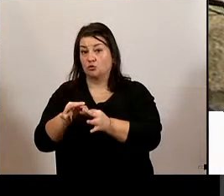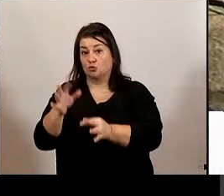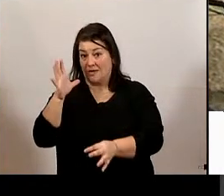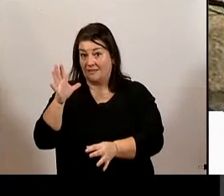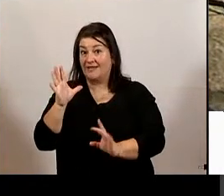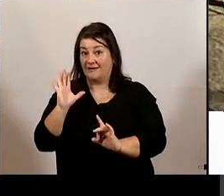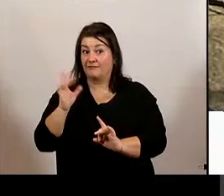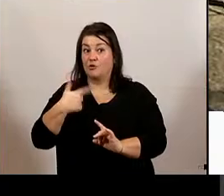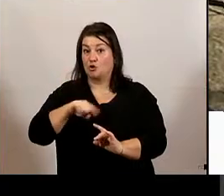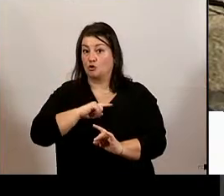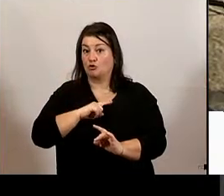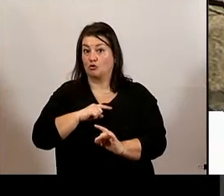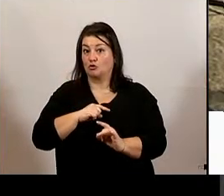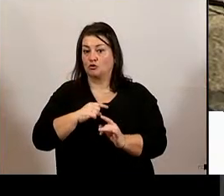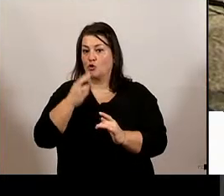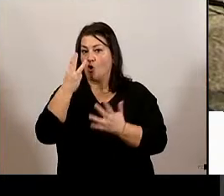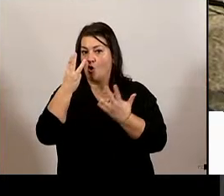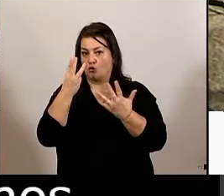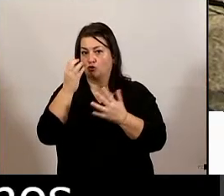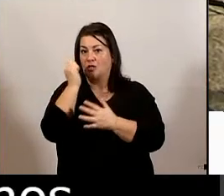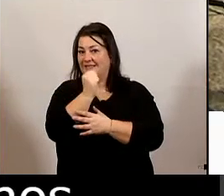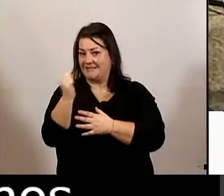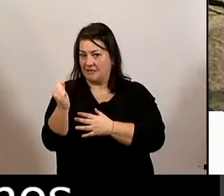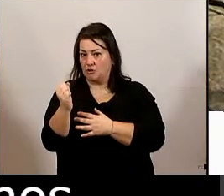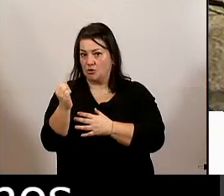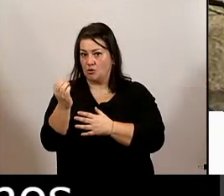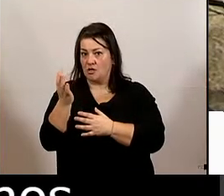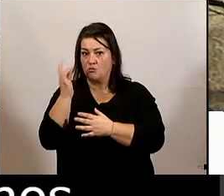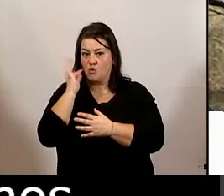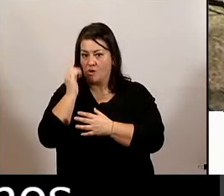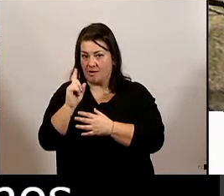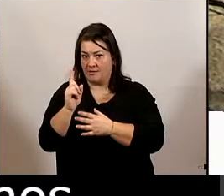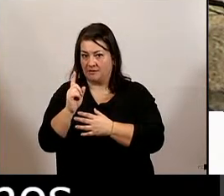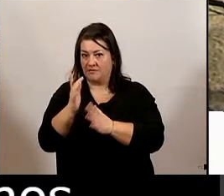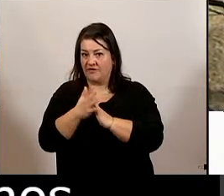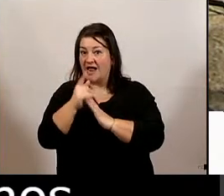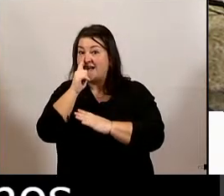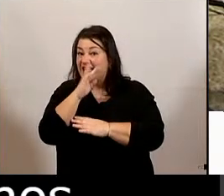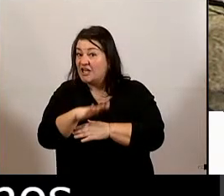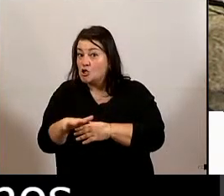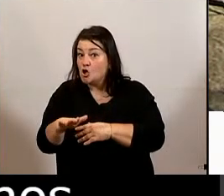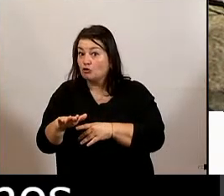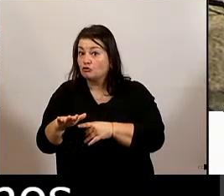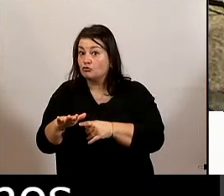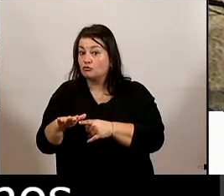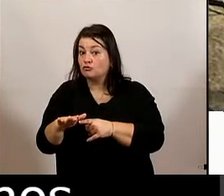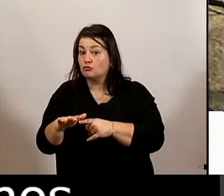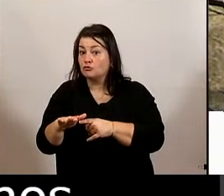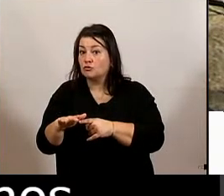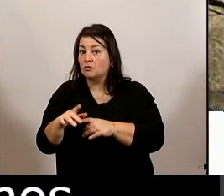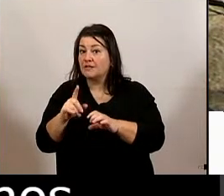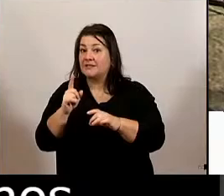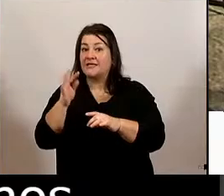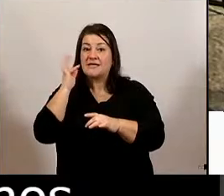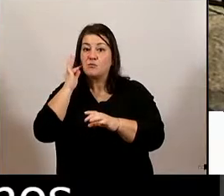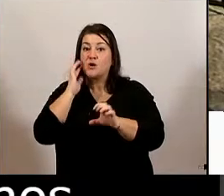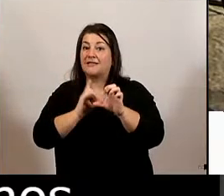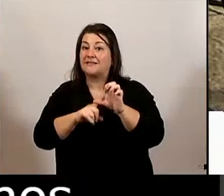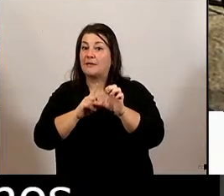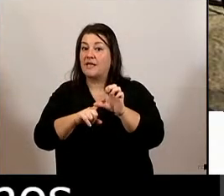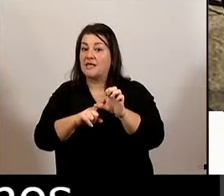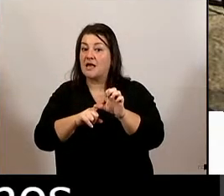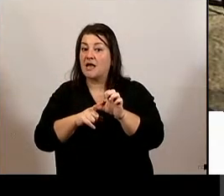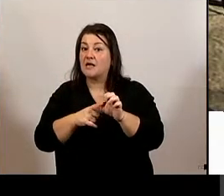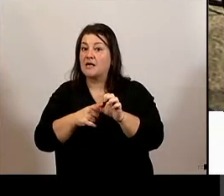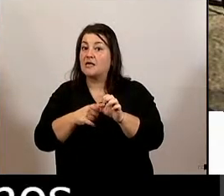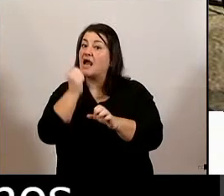no hemos tenido 8 asesinatos de mujeres. No. Entonces, ¿son niños de extremeñas que han